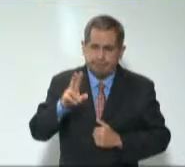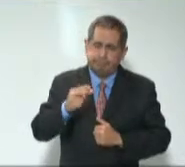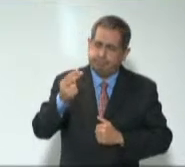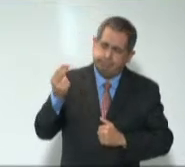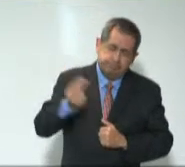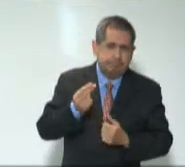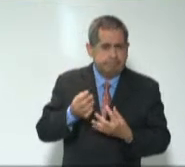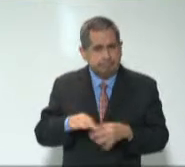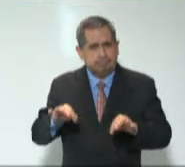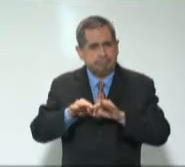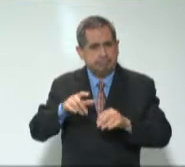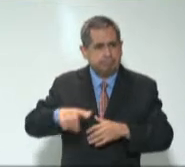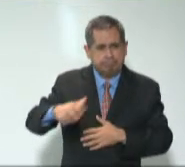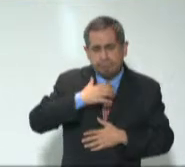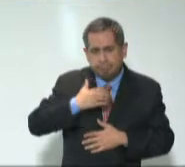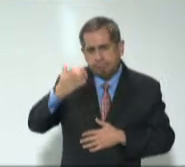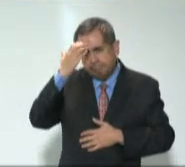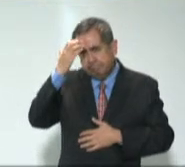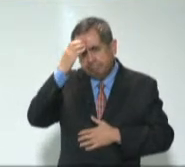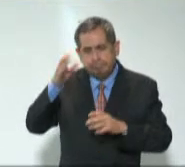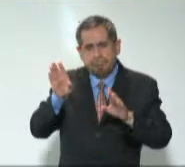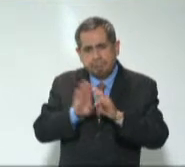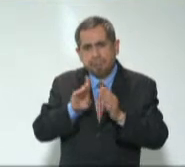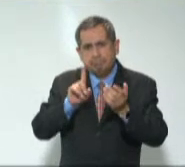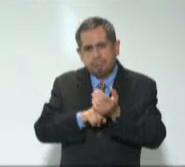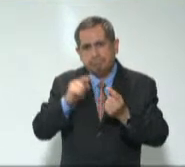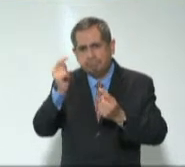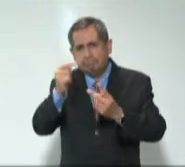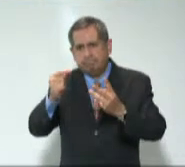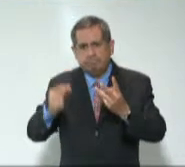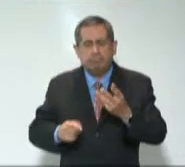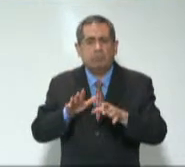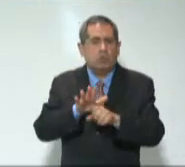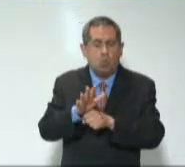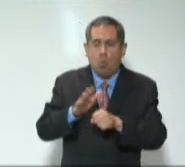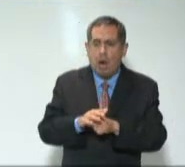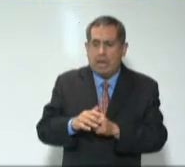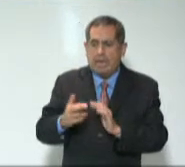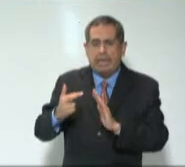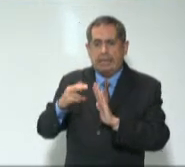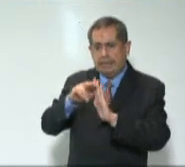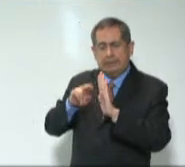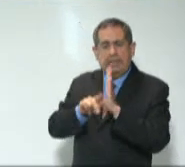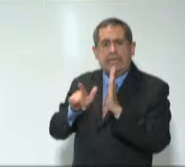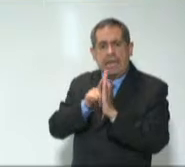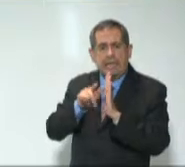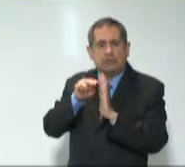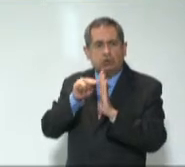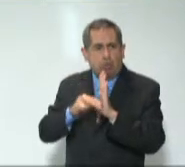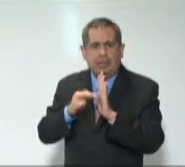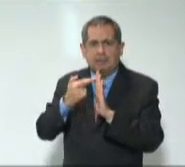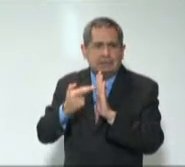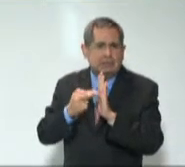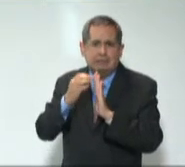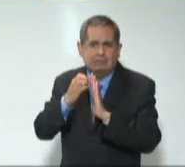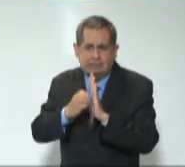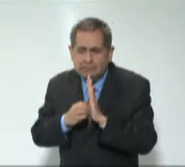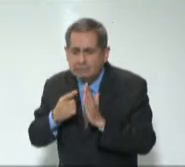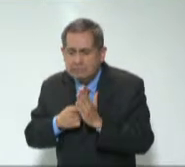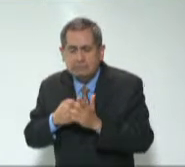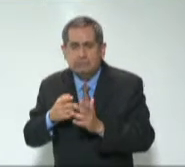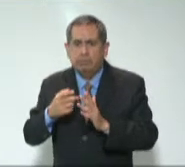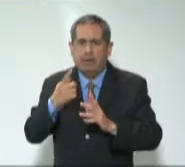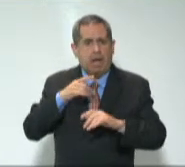atención conocer de por todas y todos Cuáles son los instrumentos normativos que por excelencia en las materias de